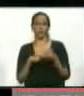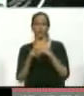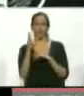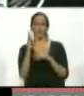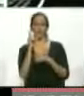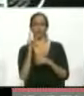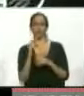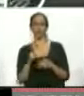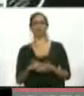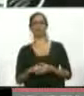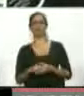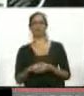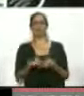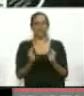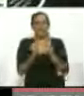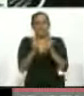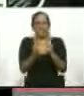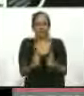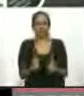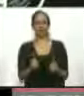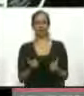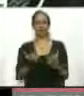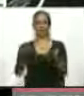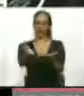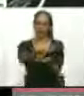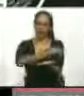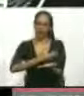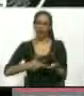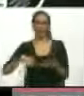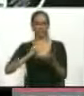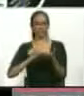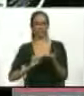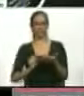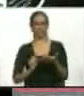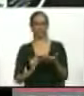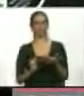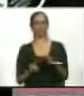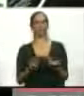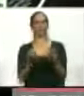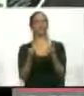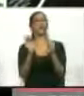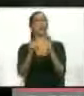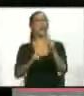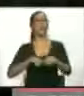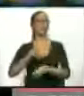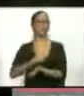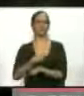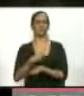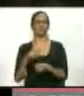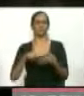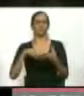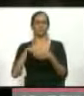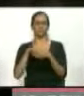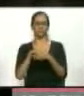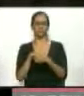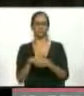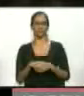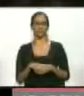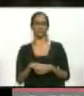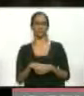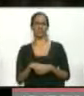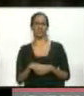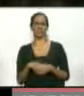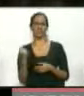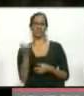cuando comenzaron a recoger firmas la recolección de firmas quick compra de firmas y de votos intento de